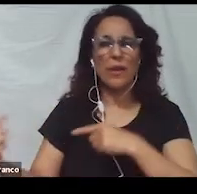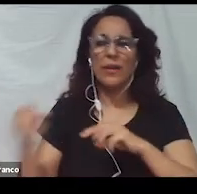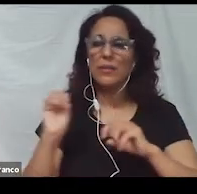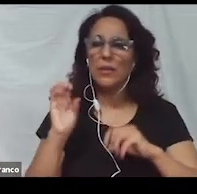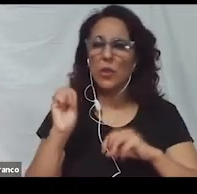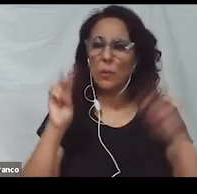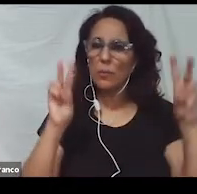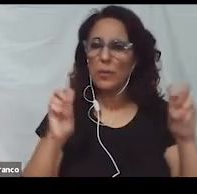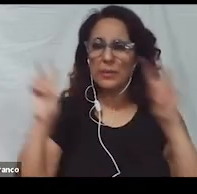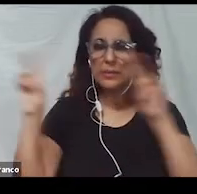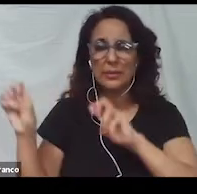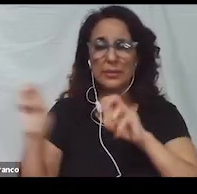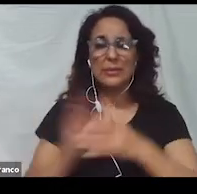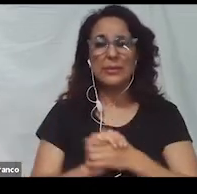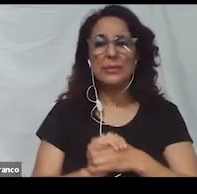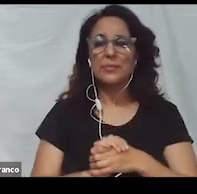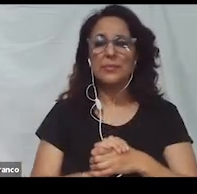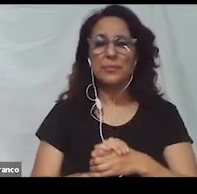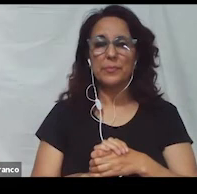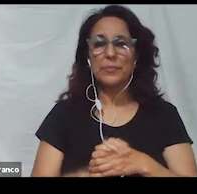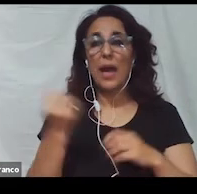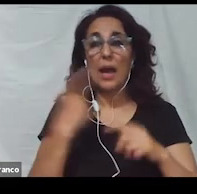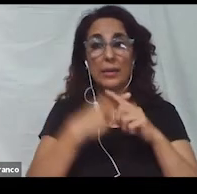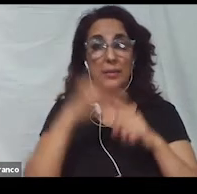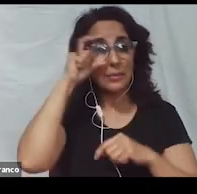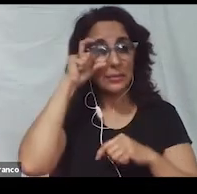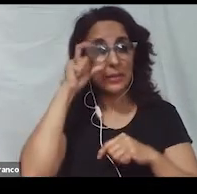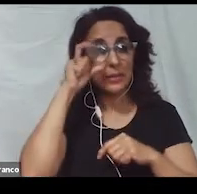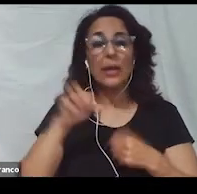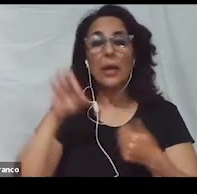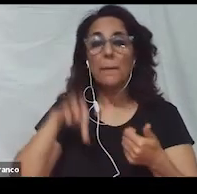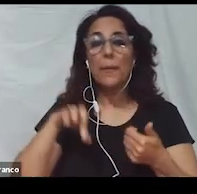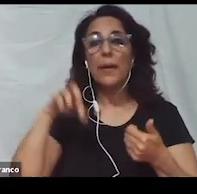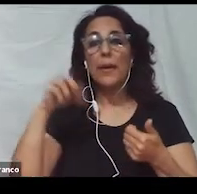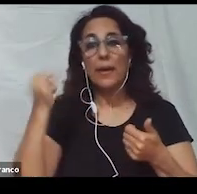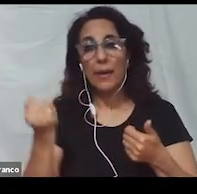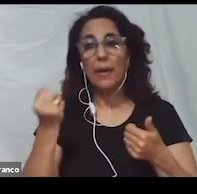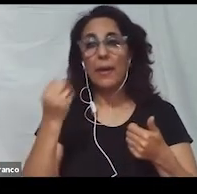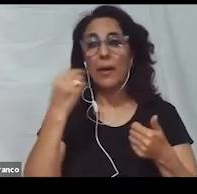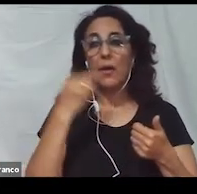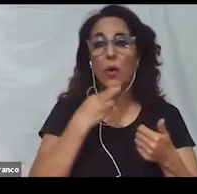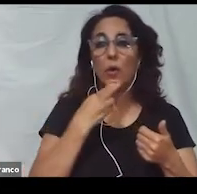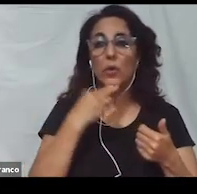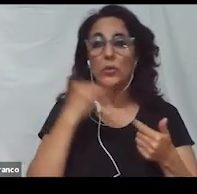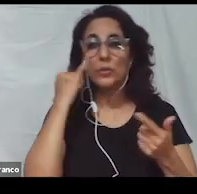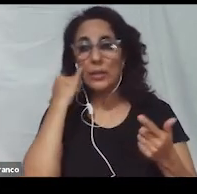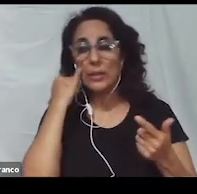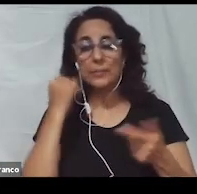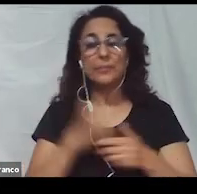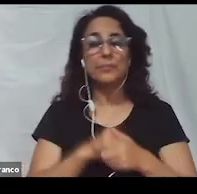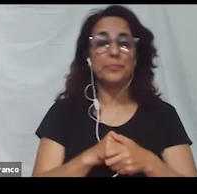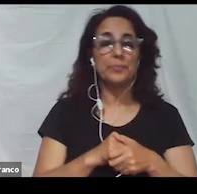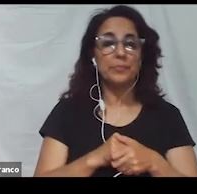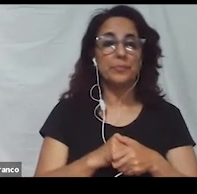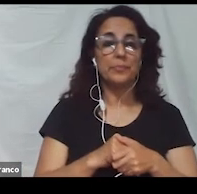nombres. Entonces, allí se pueden integrar estas librerías AXE y PA11Y para que